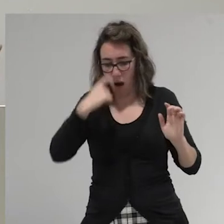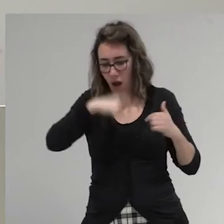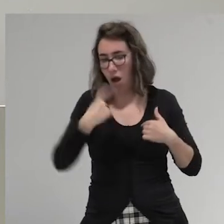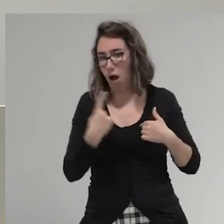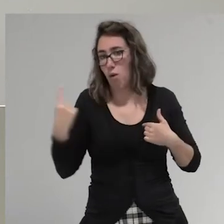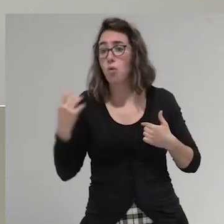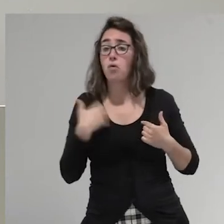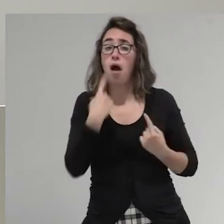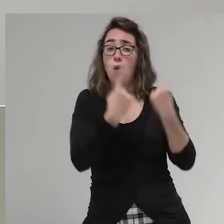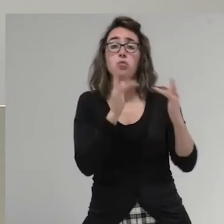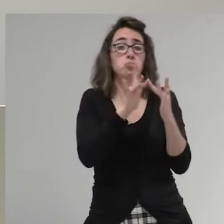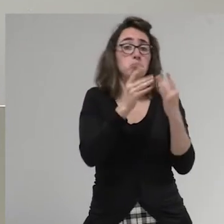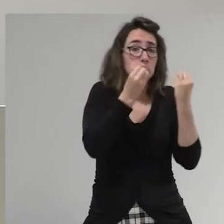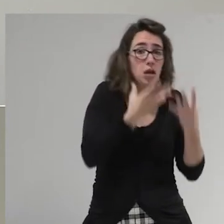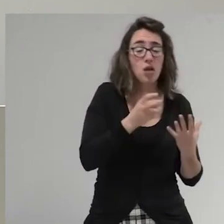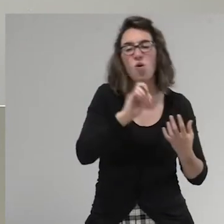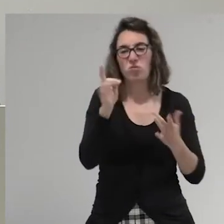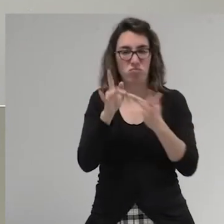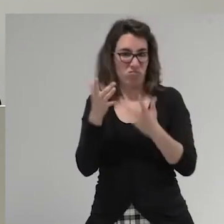bien con gente, me llevo mal con gente, me llevo...